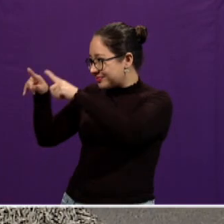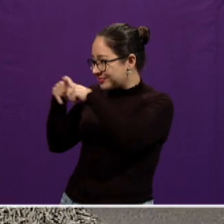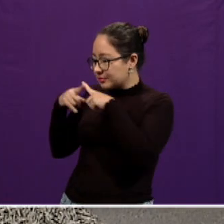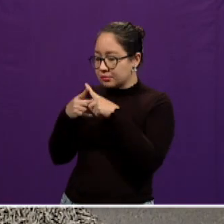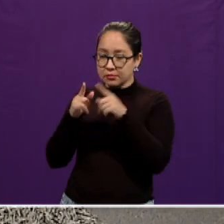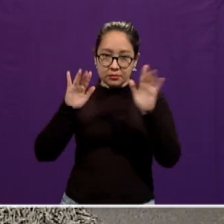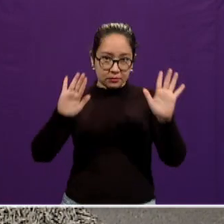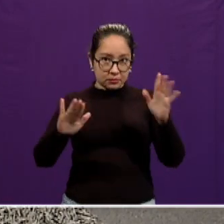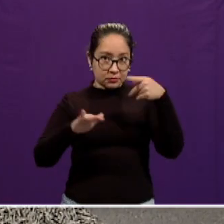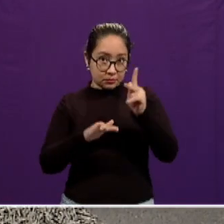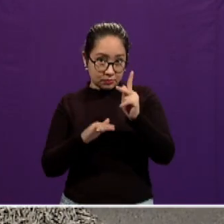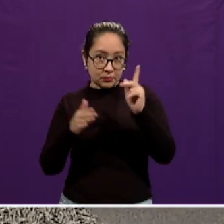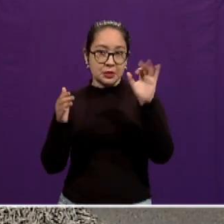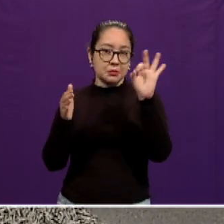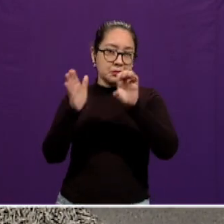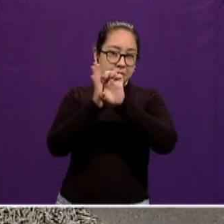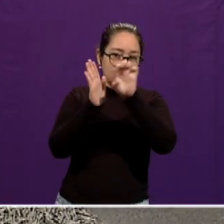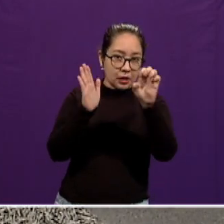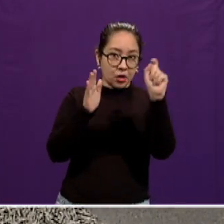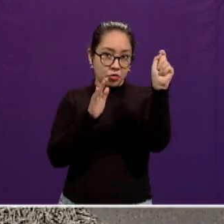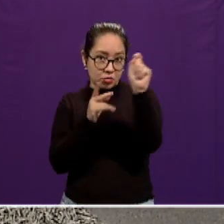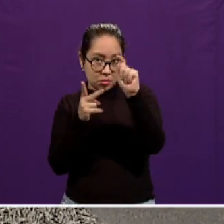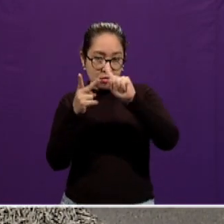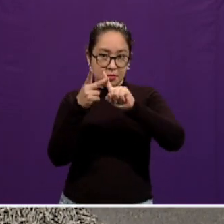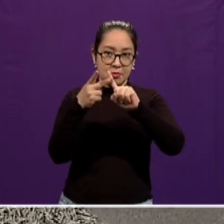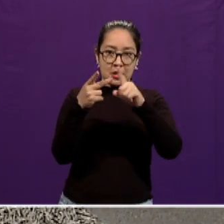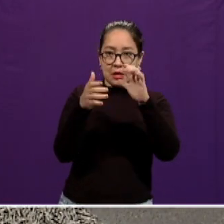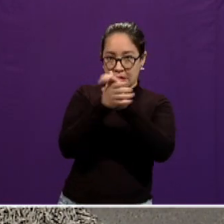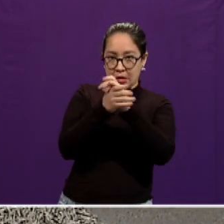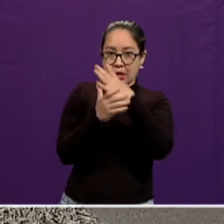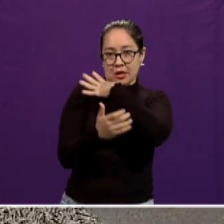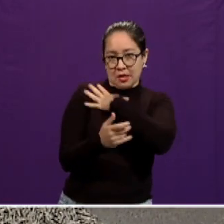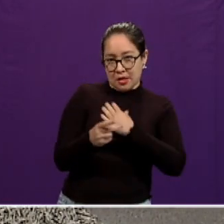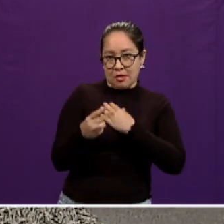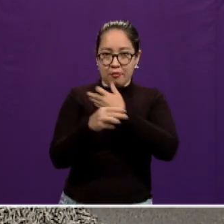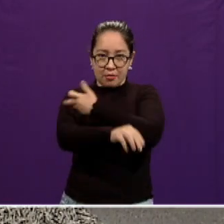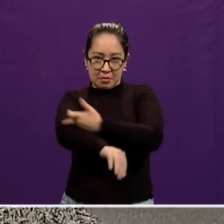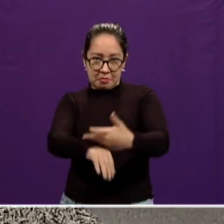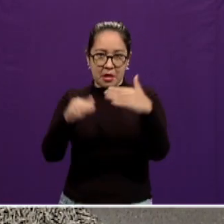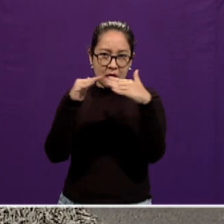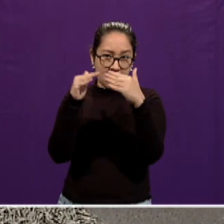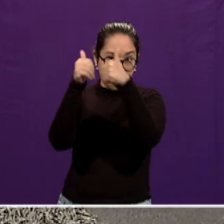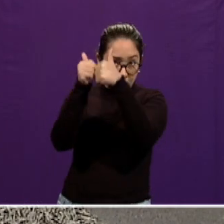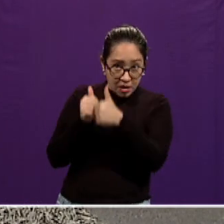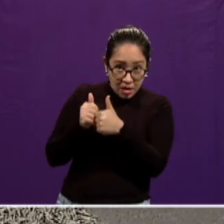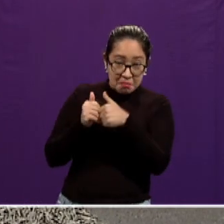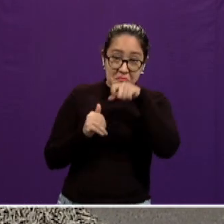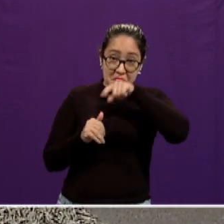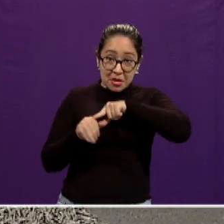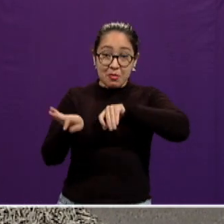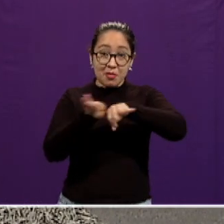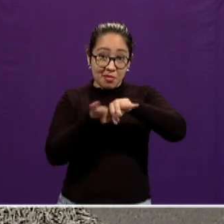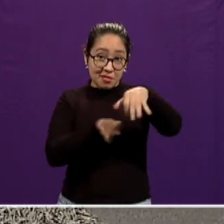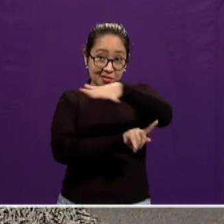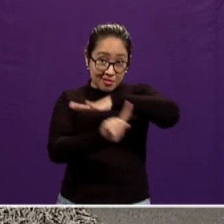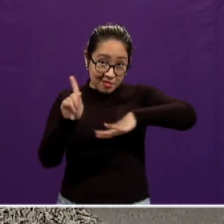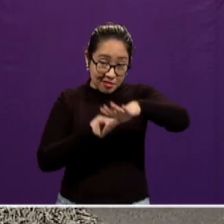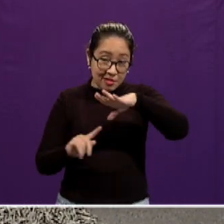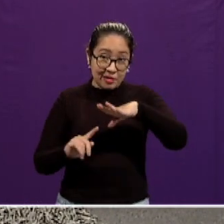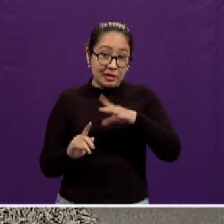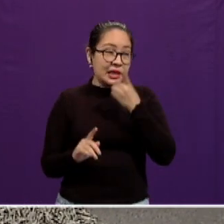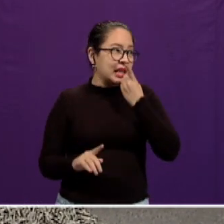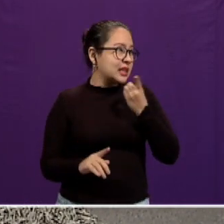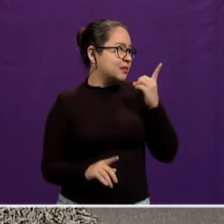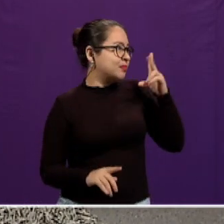cuestión de la pareja o en cuestión de los hijos, de las hijas, de la familia, de estar en casa, sino también en la cuestión laboral, el poder decir, el